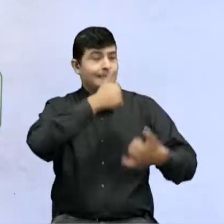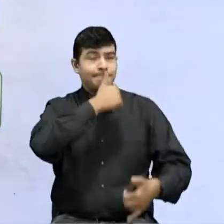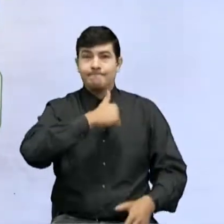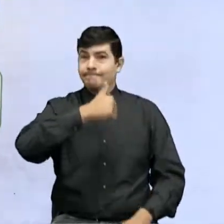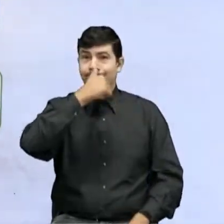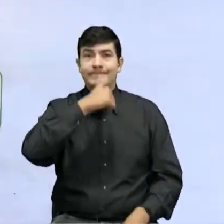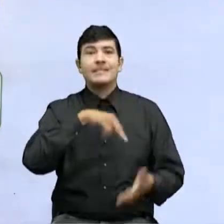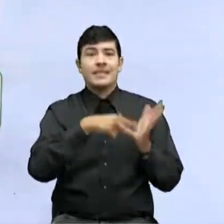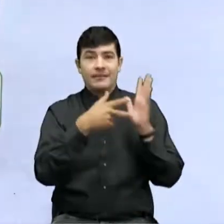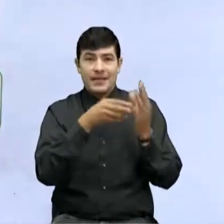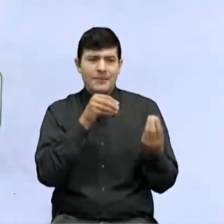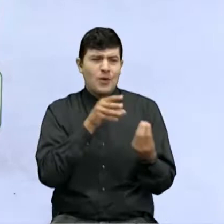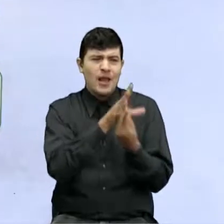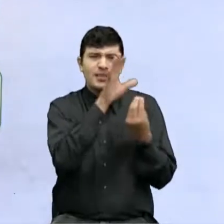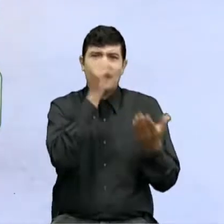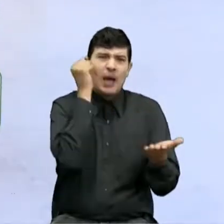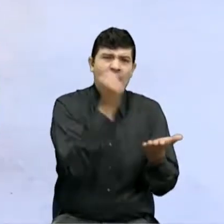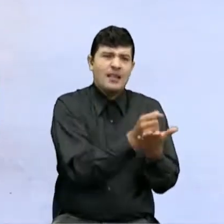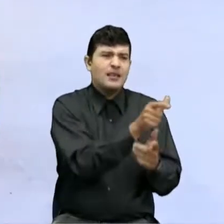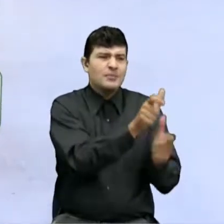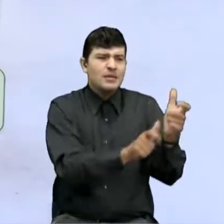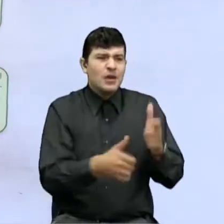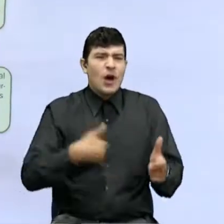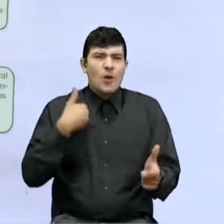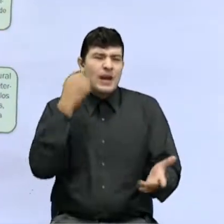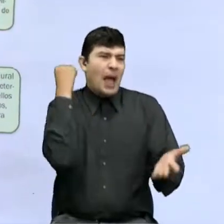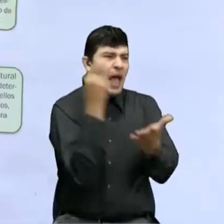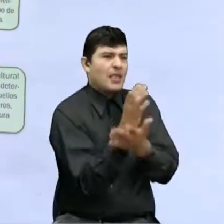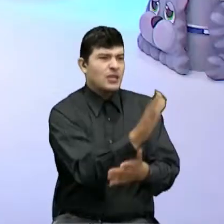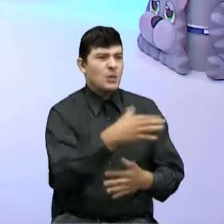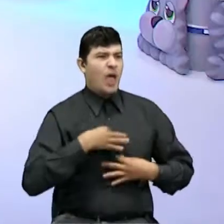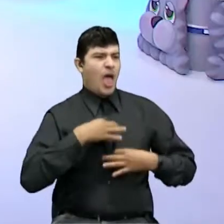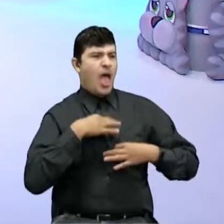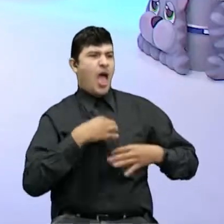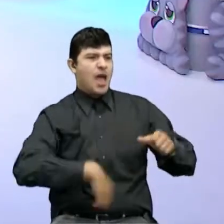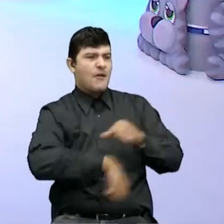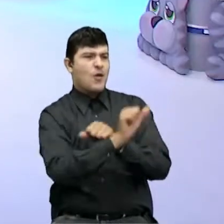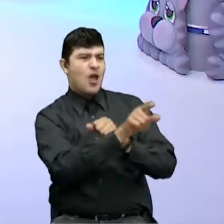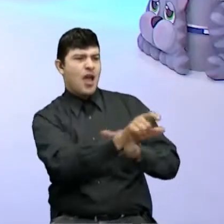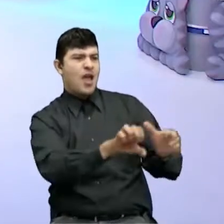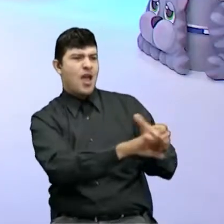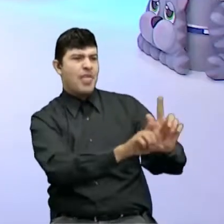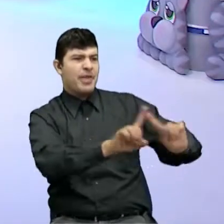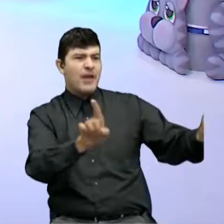contra personas, contra jóvenes, por el hecho de vestir una camiseta de un equipo diferente. Sí, de hecho,